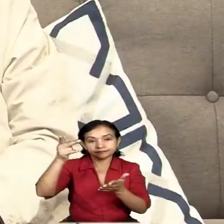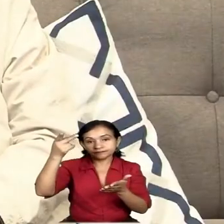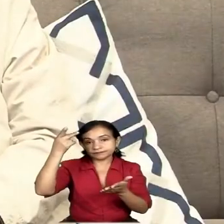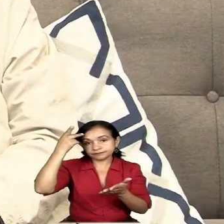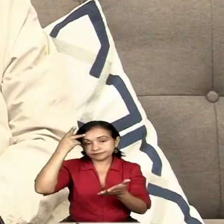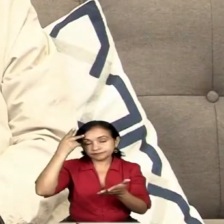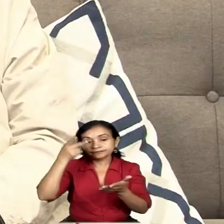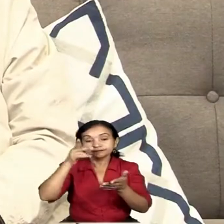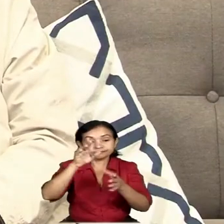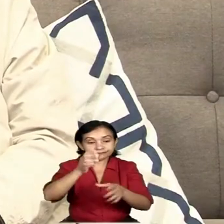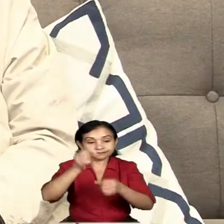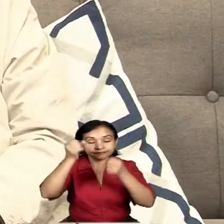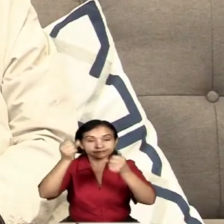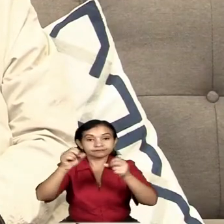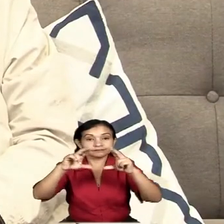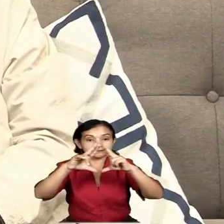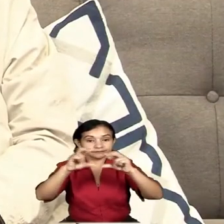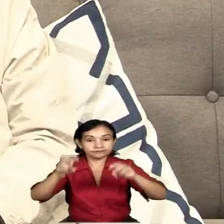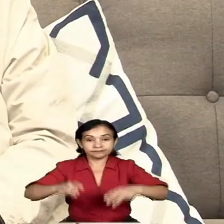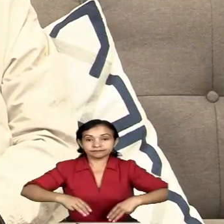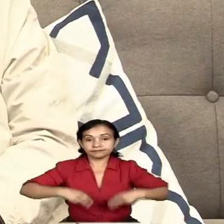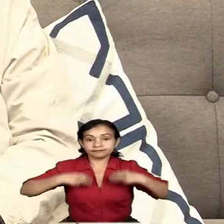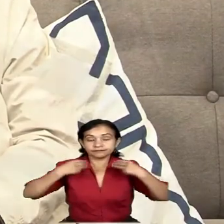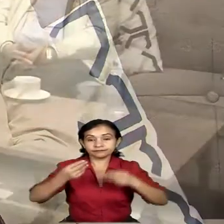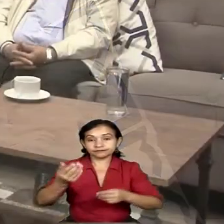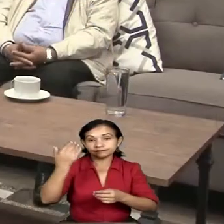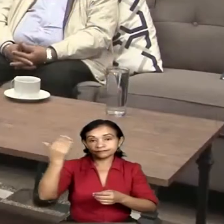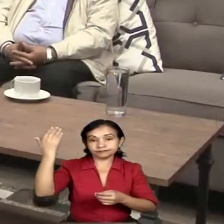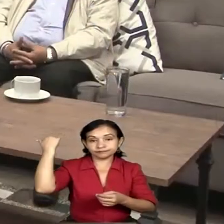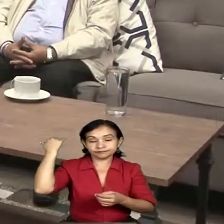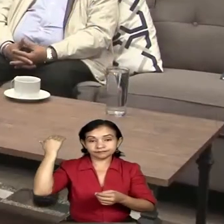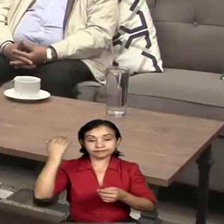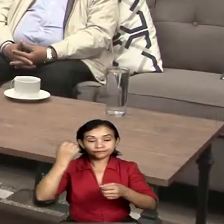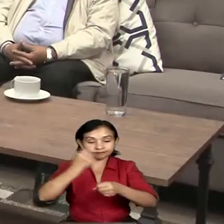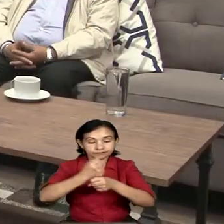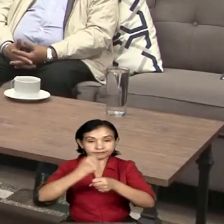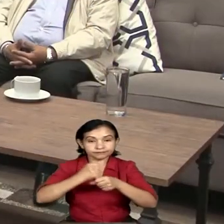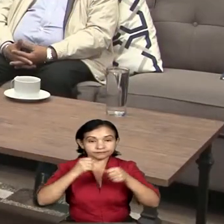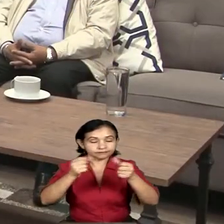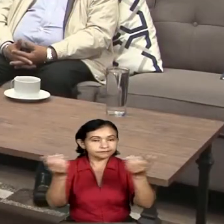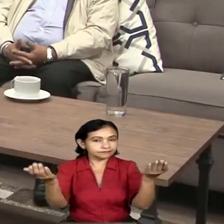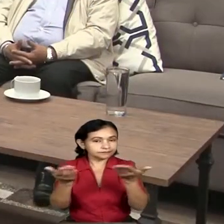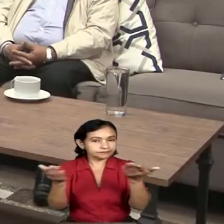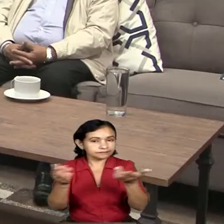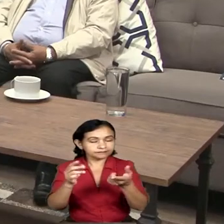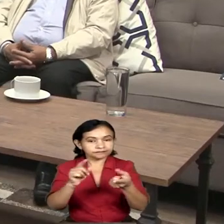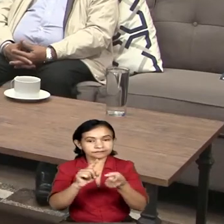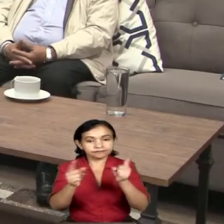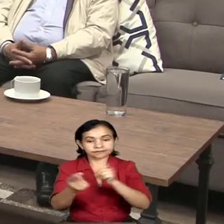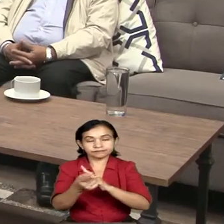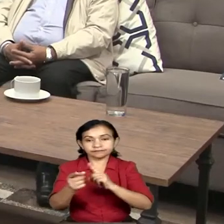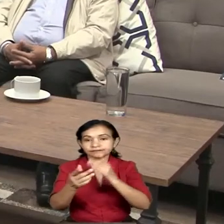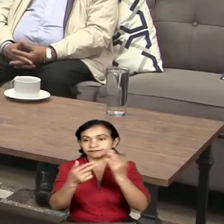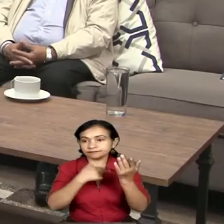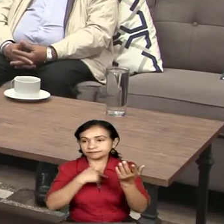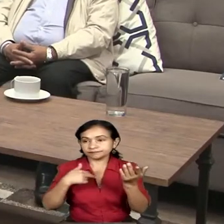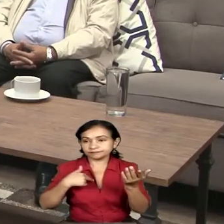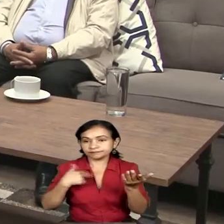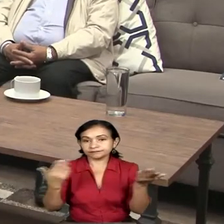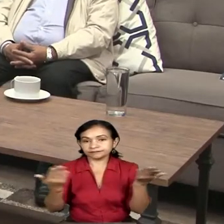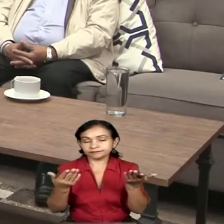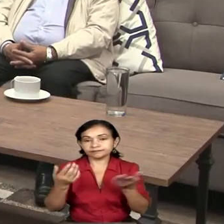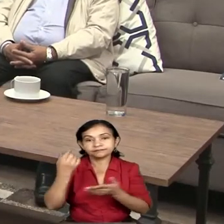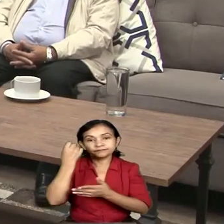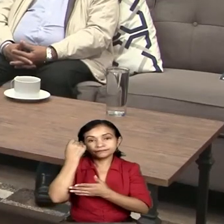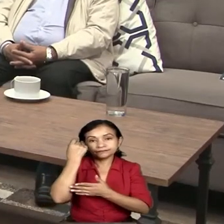y reencontrar a Nicaragua moderna con esa historia y esa lucha atávica. ¿Cómo se da este proceso? Que se dice fácil, ¿no entiendes? Pero entiendo